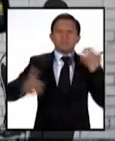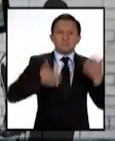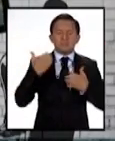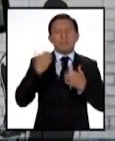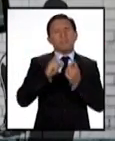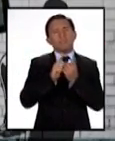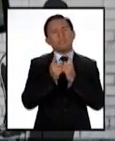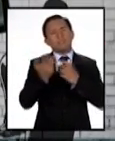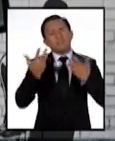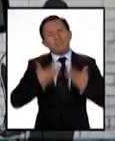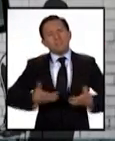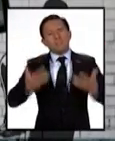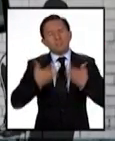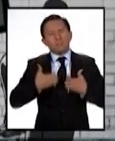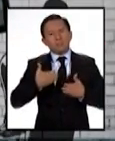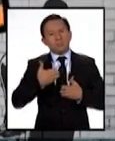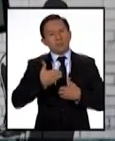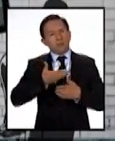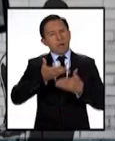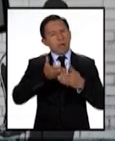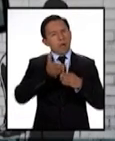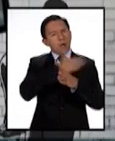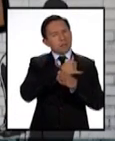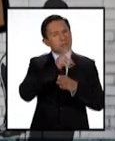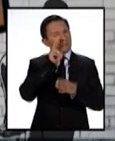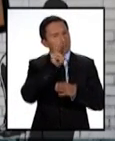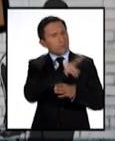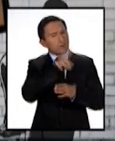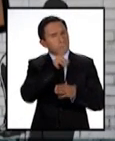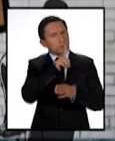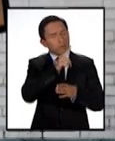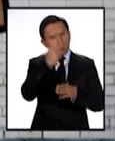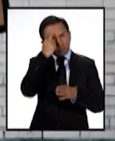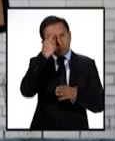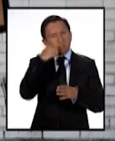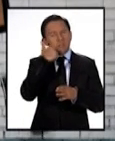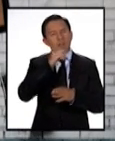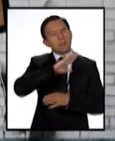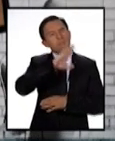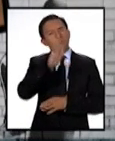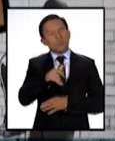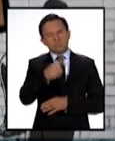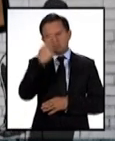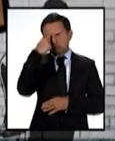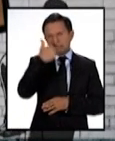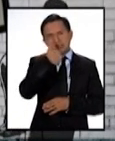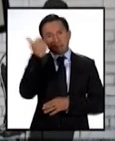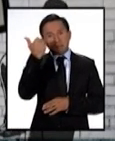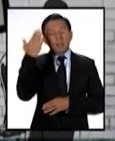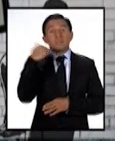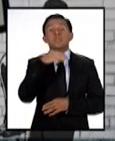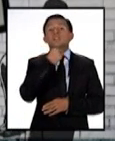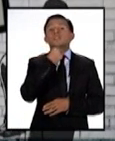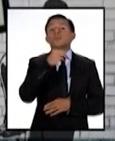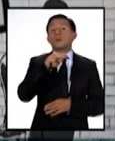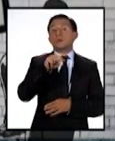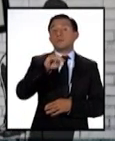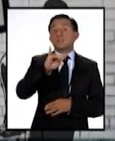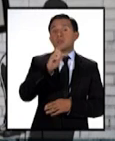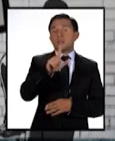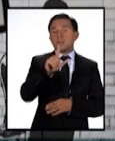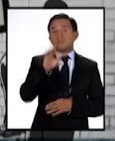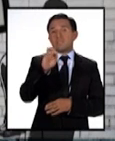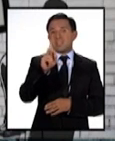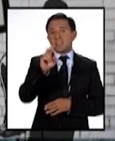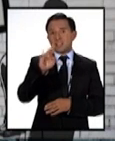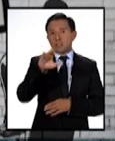manifestando conductas de muerte y de intentos suicidas. Cuando Miguel Federico Franco Grimaldo trató de suicidarse, tenía 6